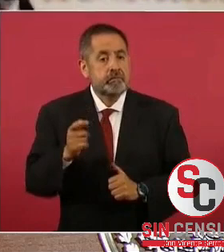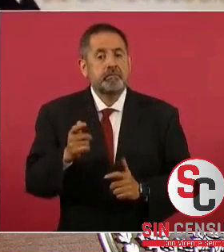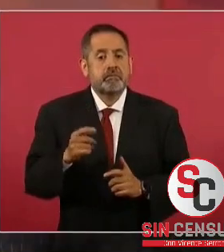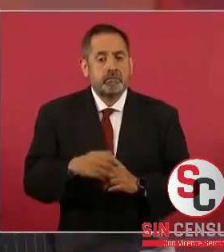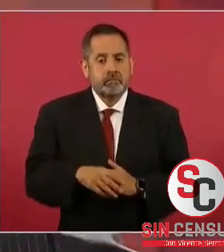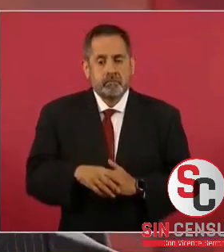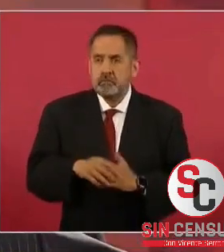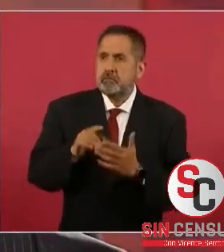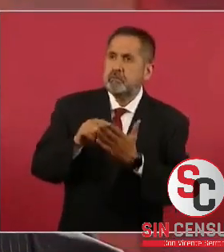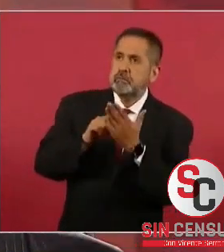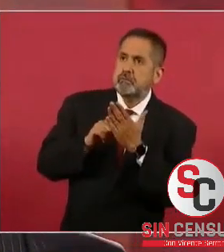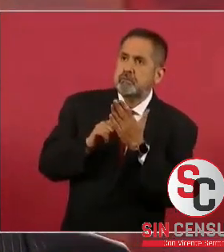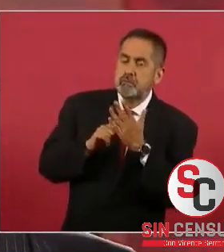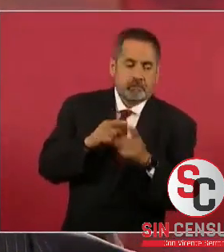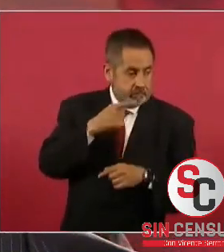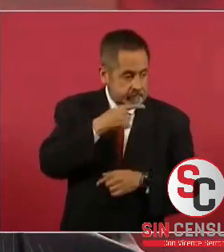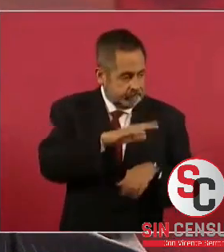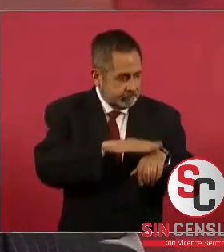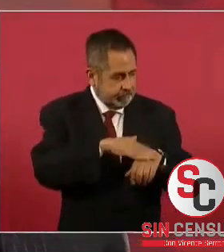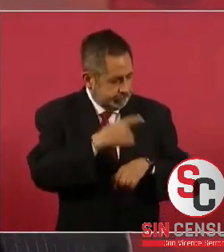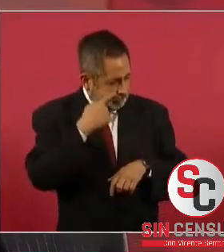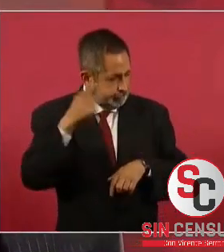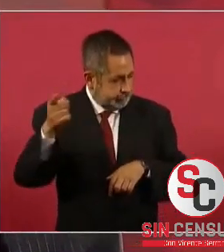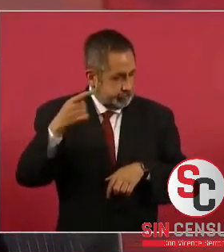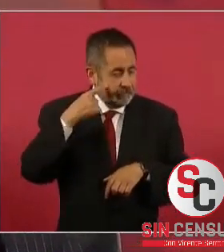y eso también es para los expertos.